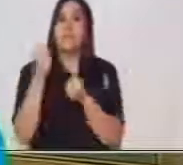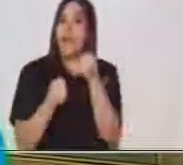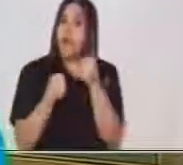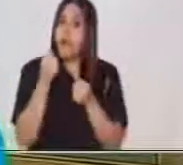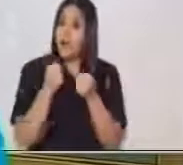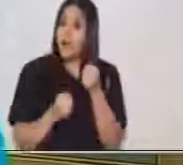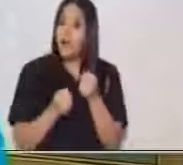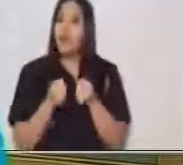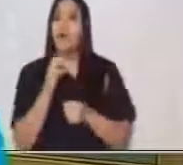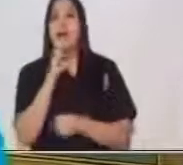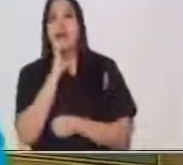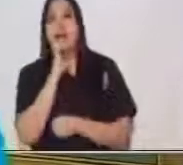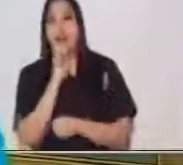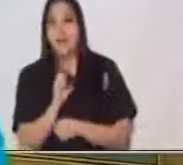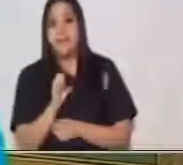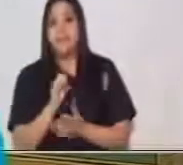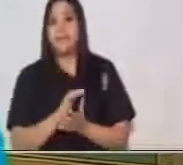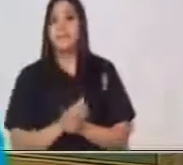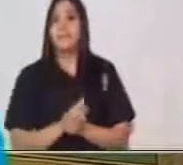es